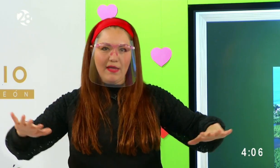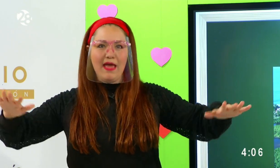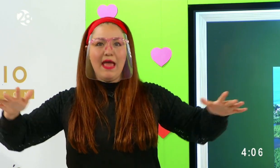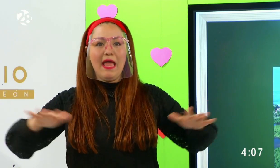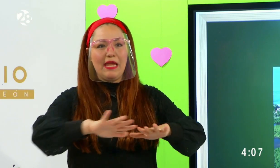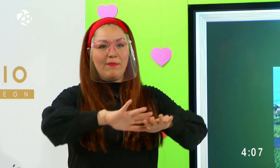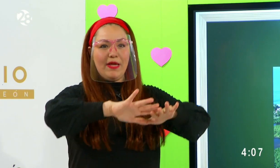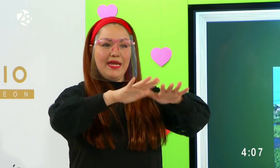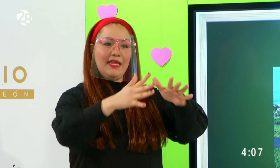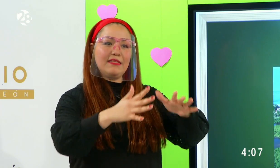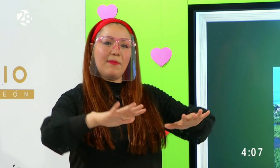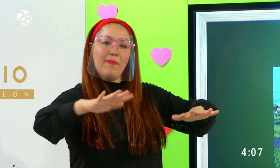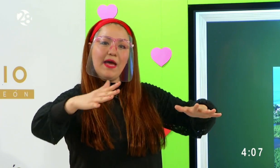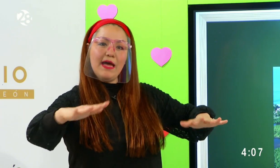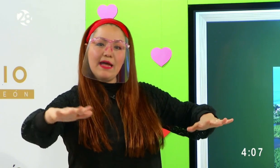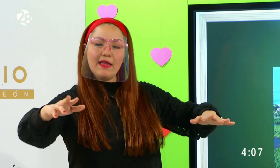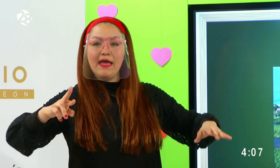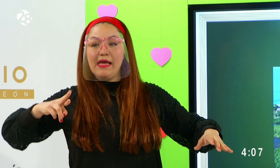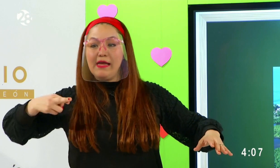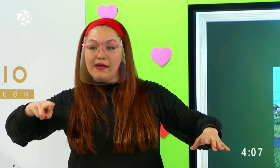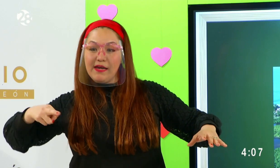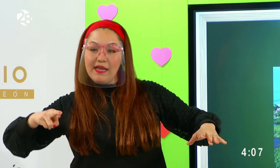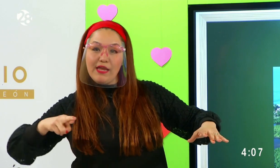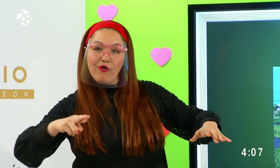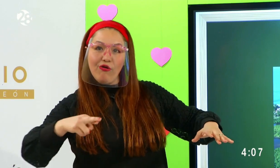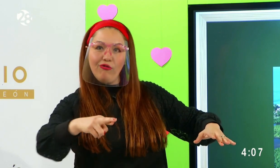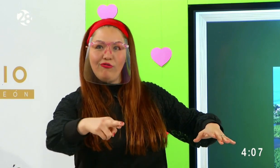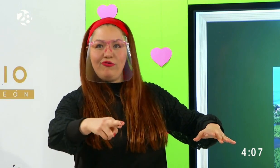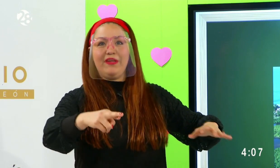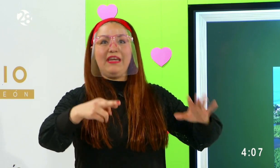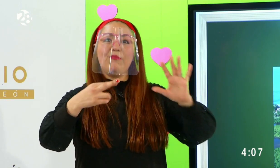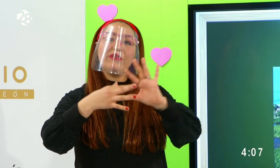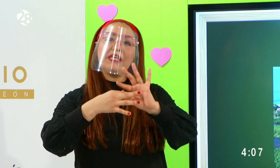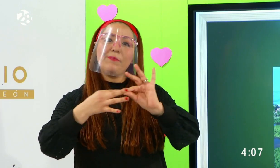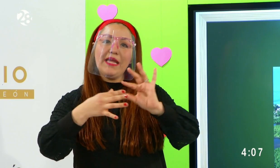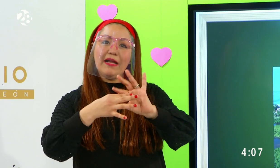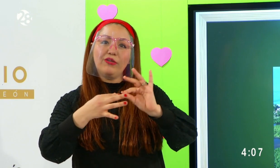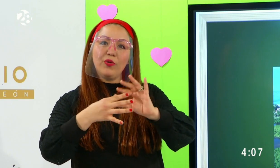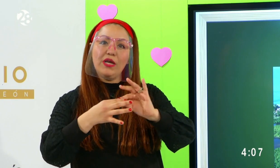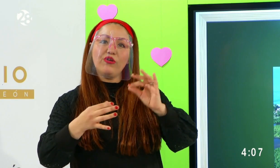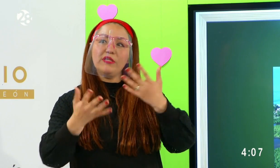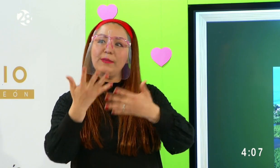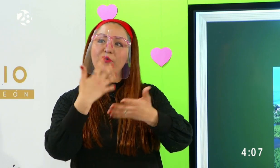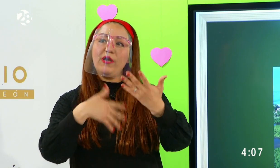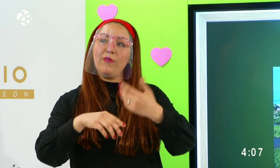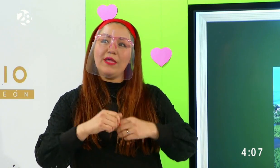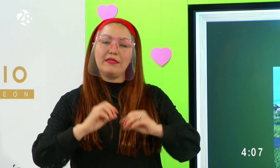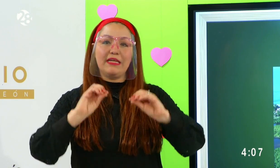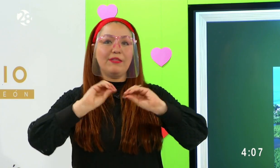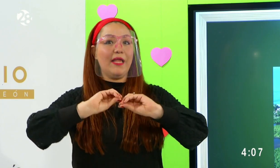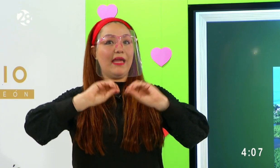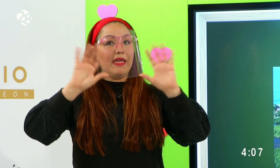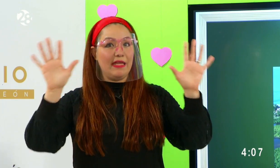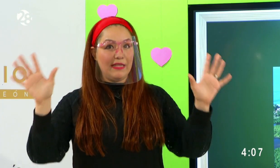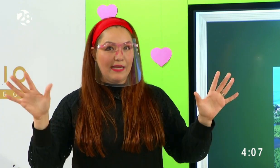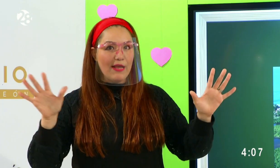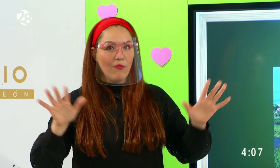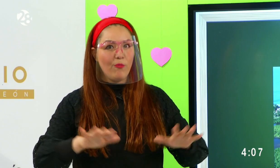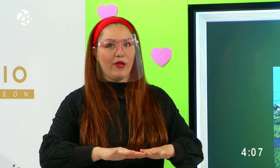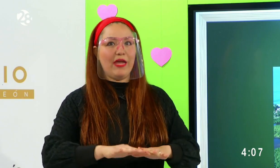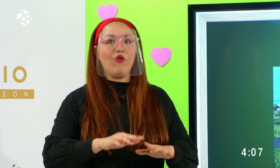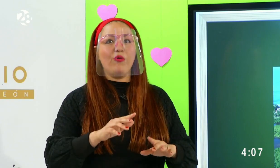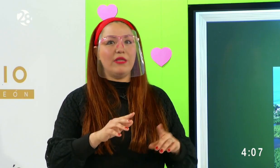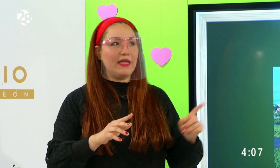mar. Imagínense, mar, río. Tenemos que explicar todo el concepto en lengua de señas para que quede